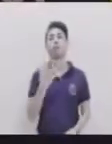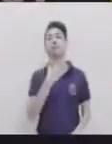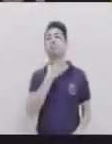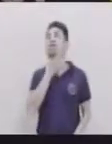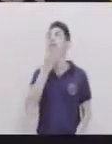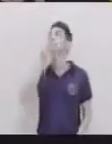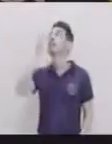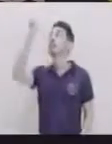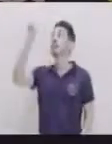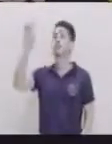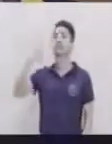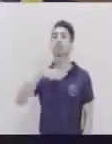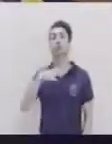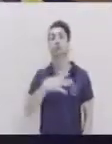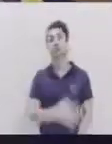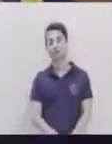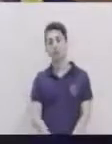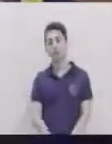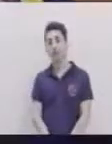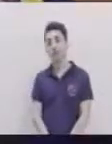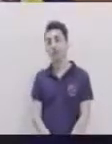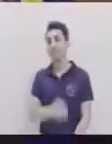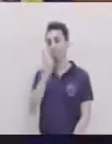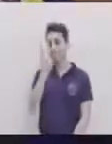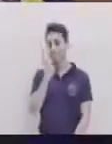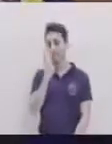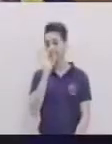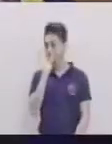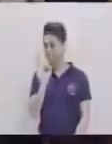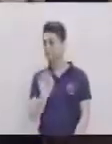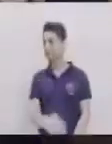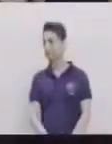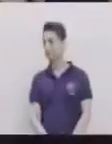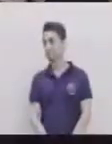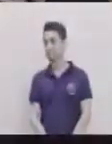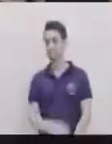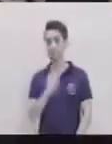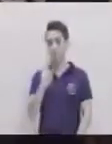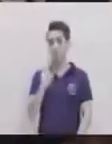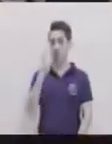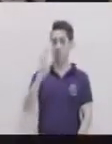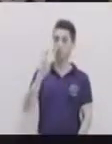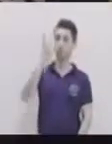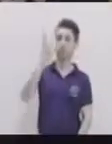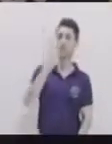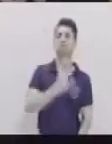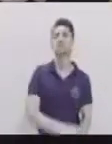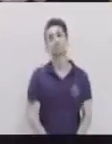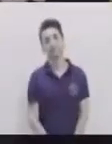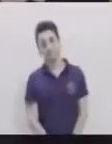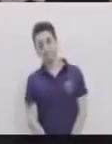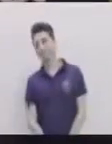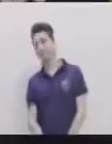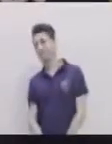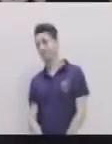jirafas tenemos? Perfecto, tres jirafas. Uno, dos,